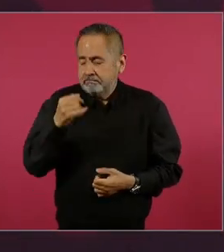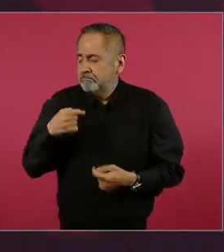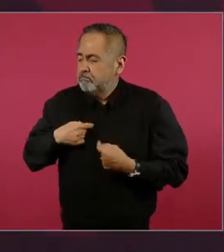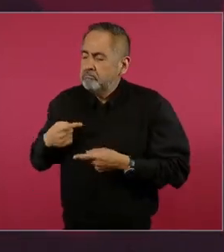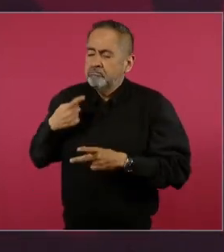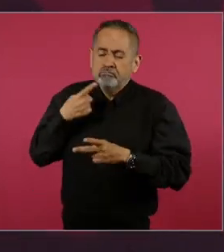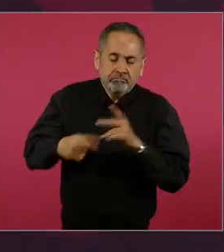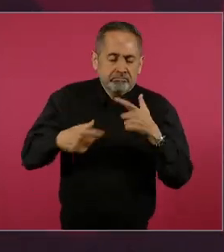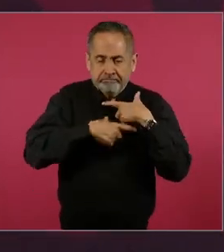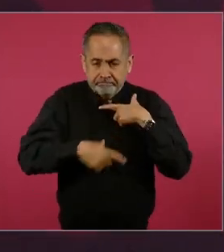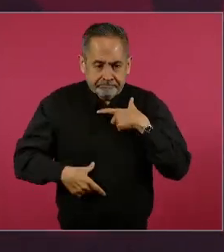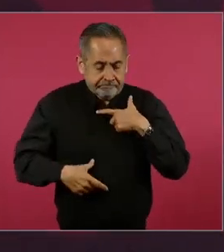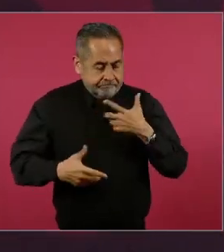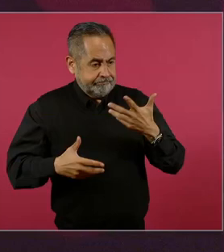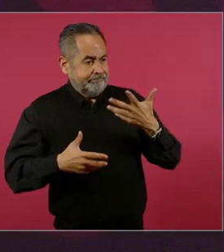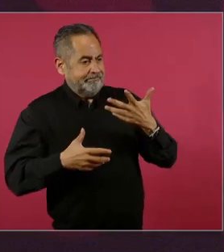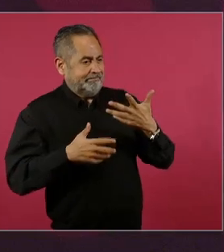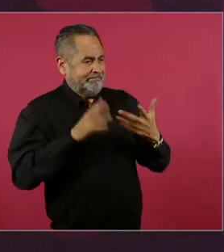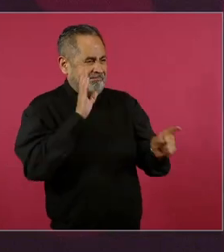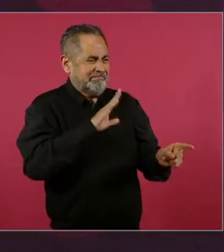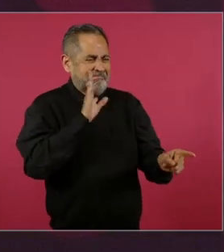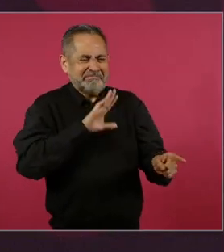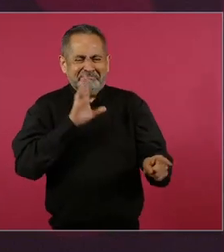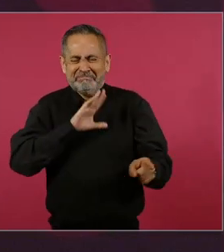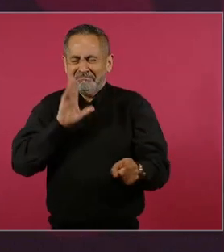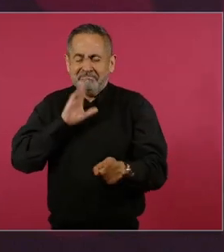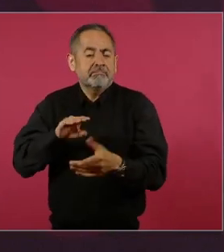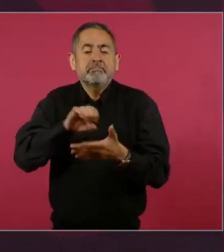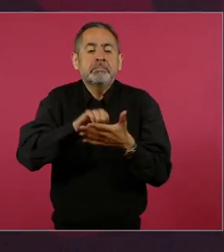encontrar contratos